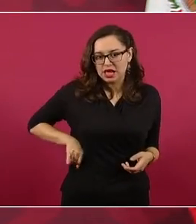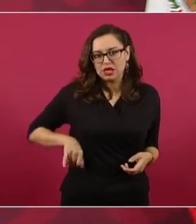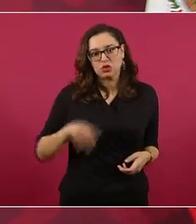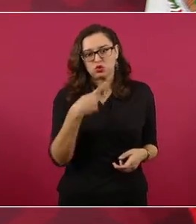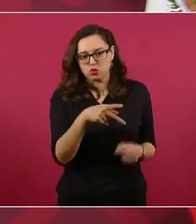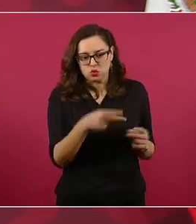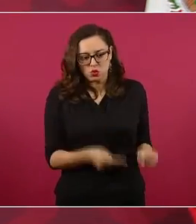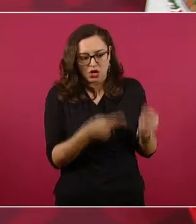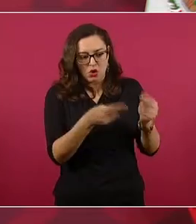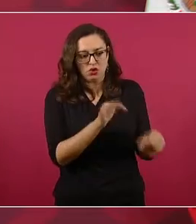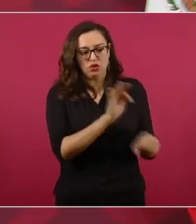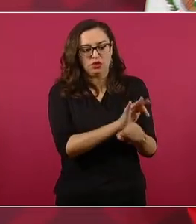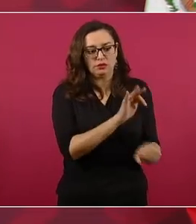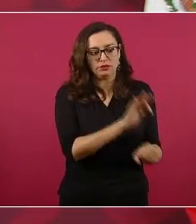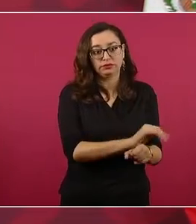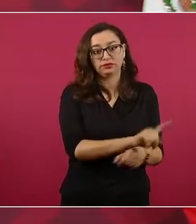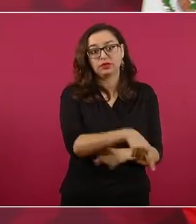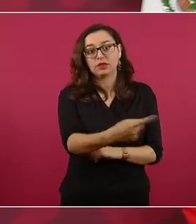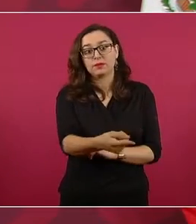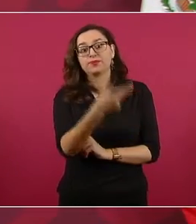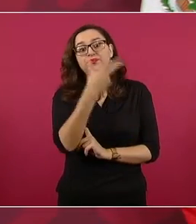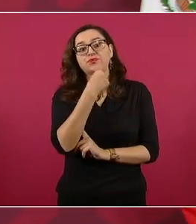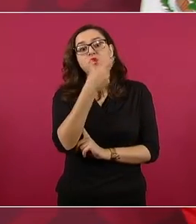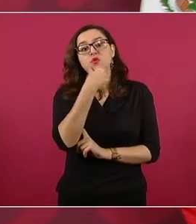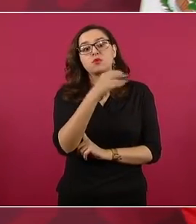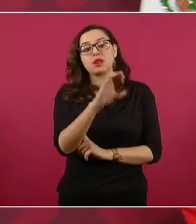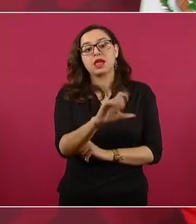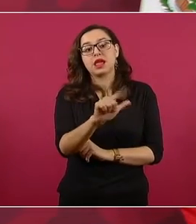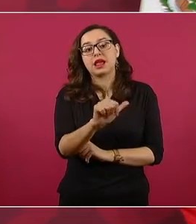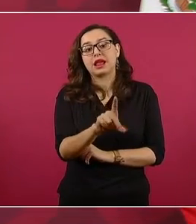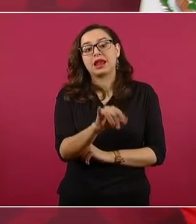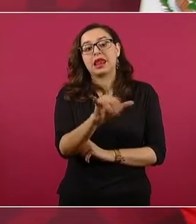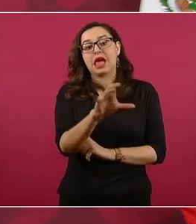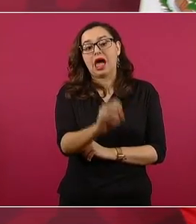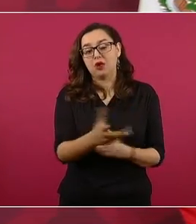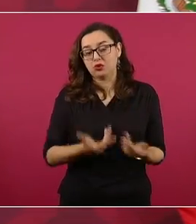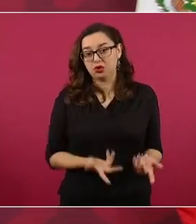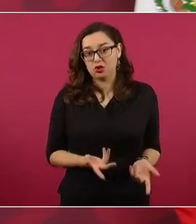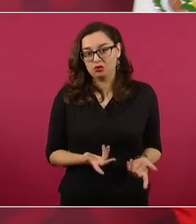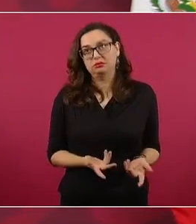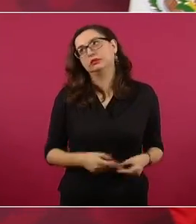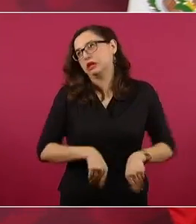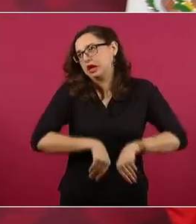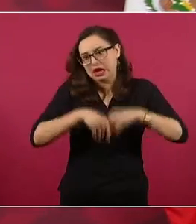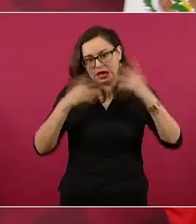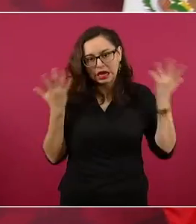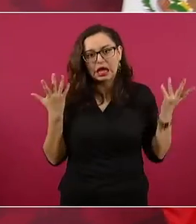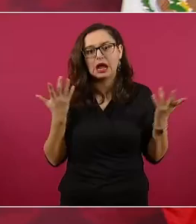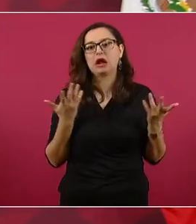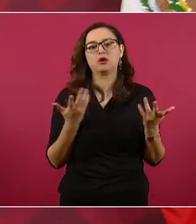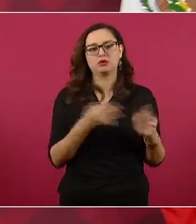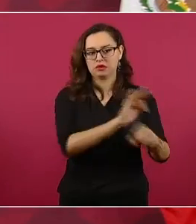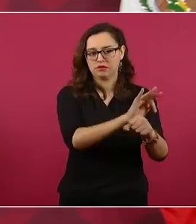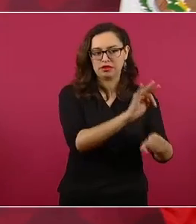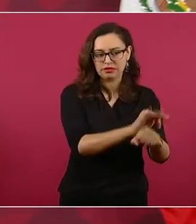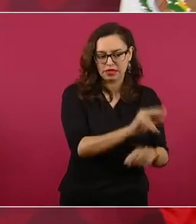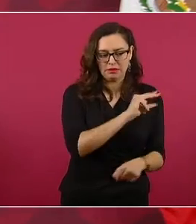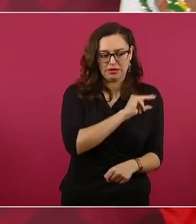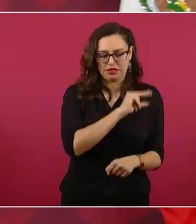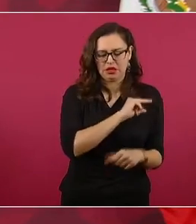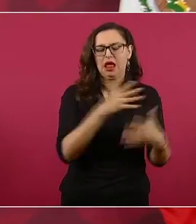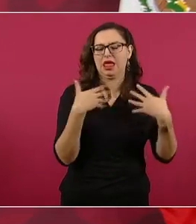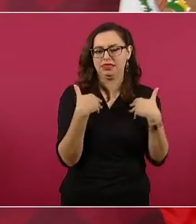Ustedes saben que Claudio, papá, ya lo dije, era asesor económico de Salinas